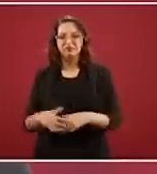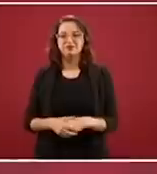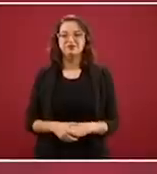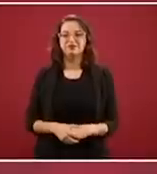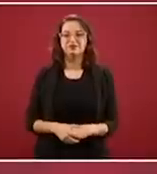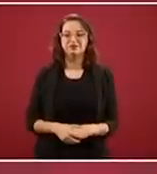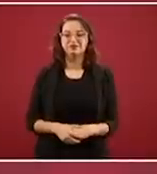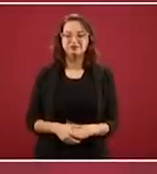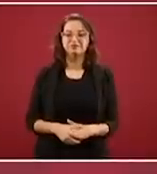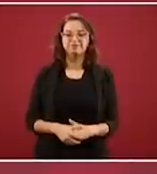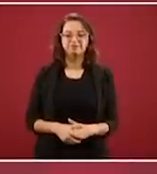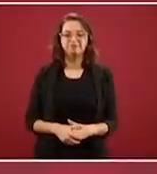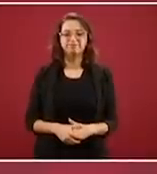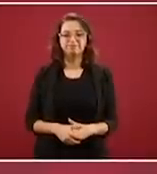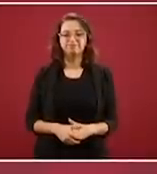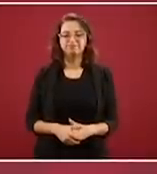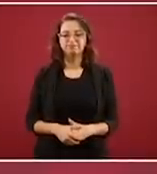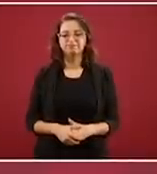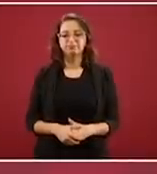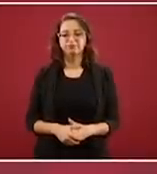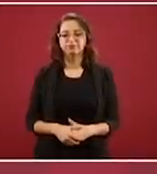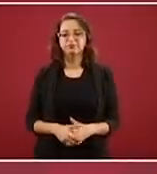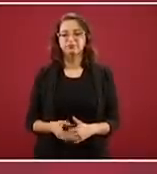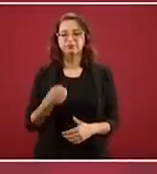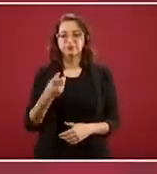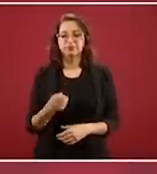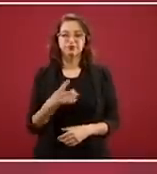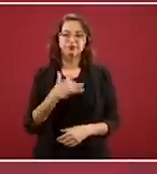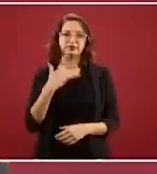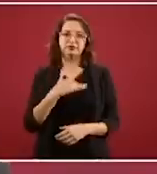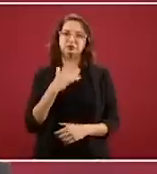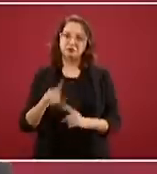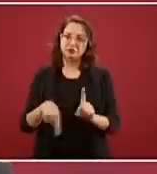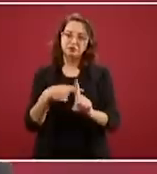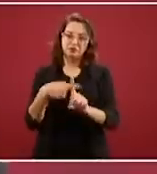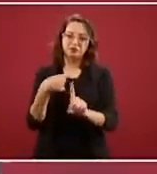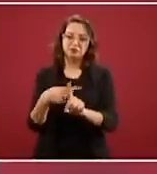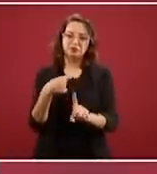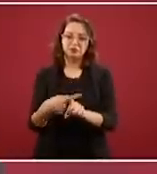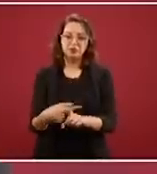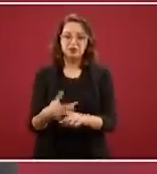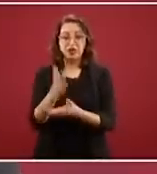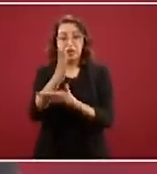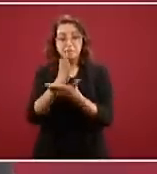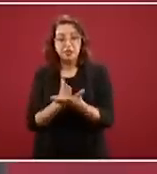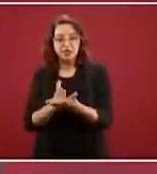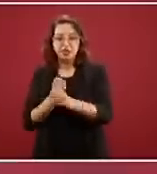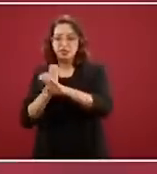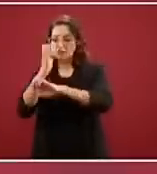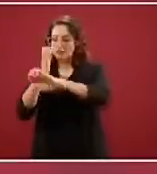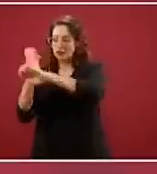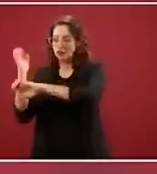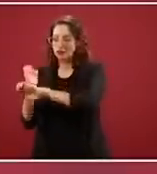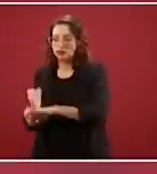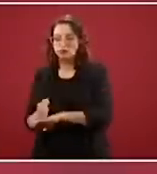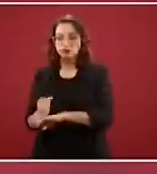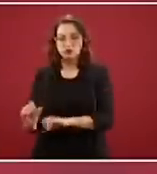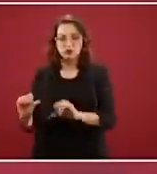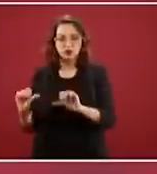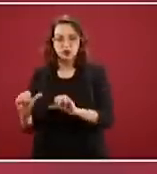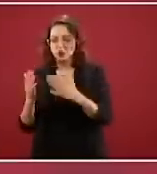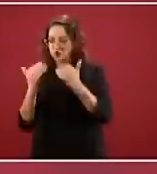Entonces, esto es alentador, que en la mitad de los estados, porque